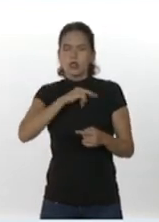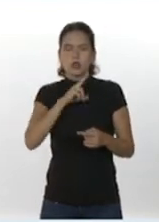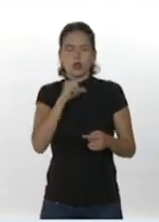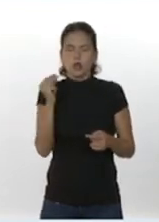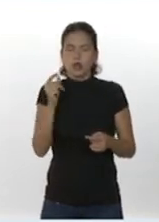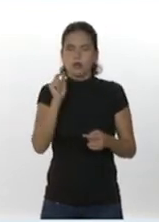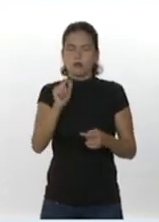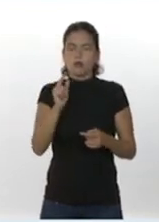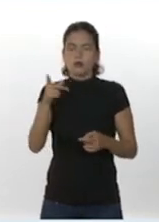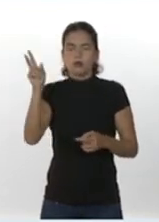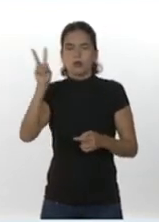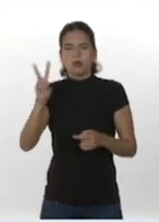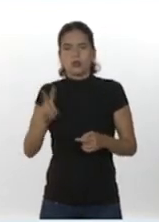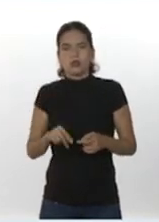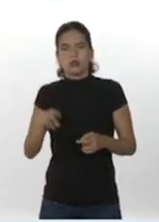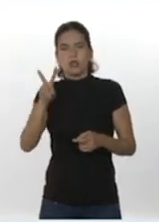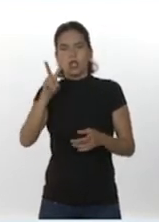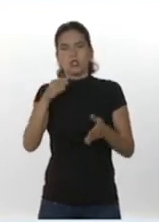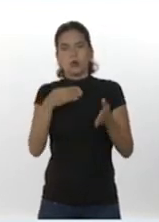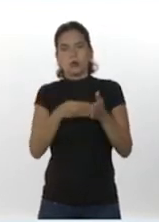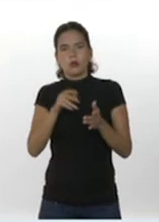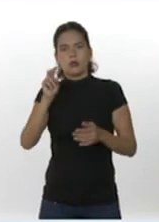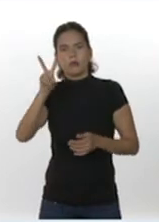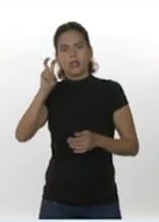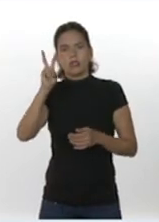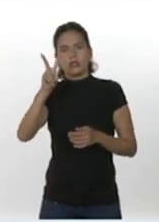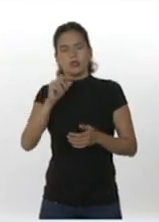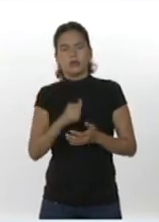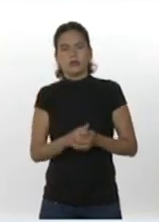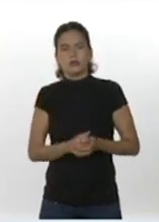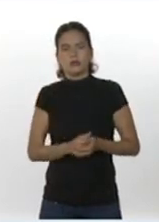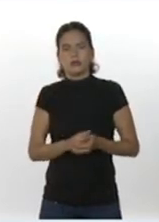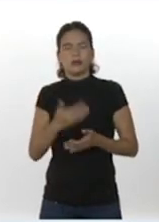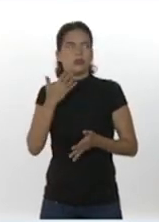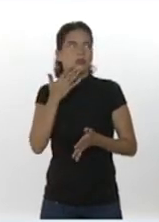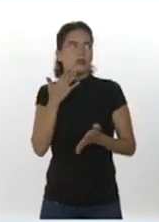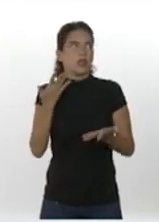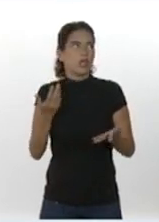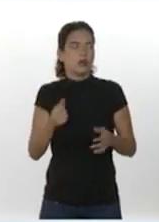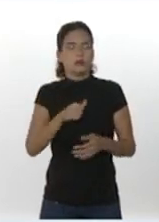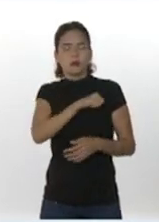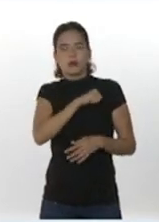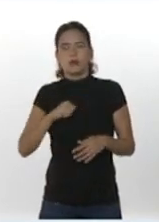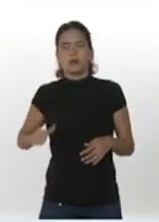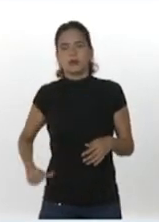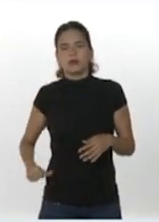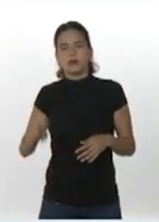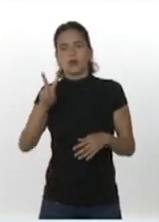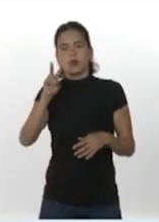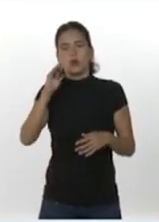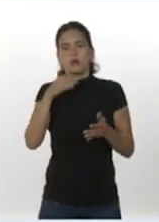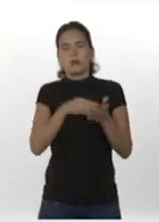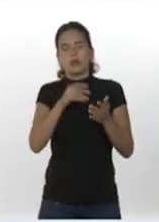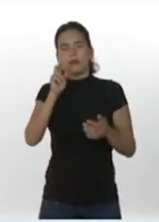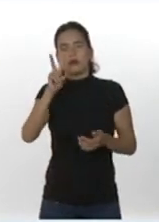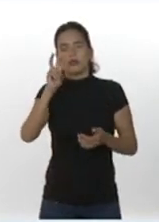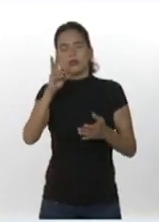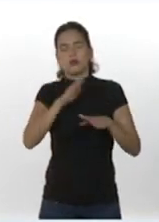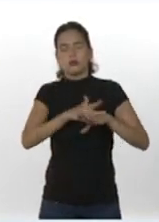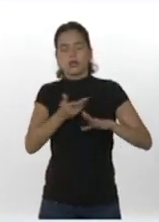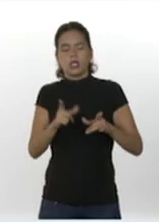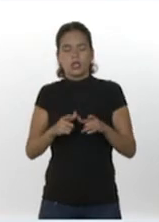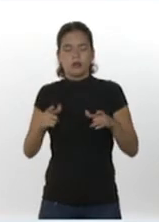mismo Venezuela 2022 a, vamos a hacer un ejemplo de Japón 2022, porque precisamente el mismo